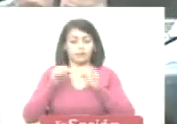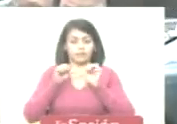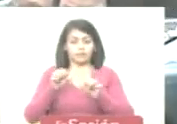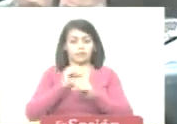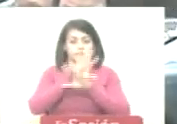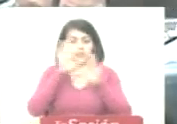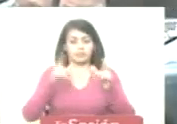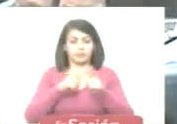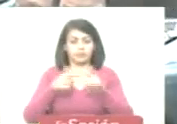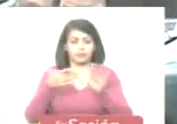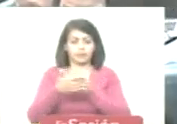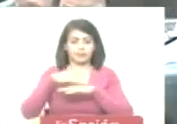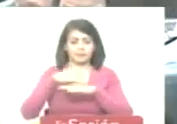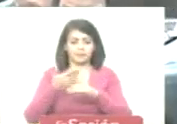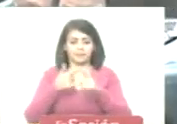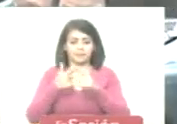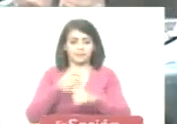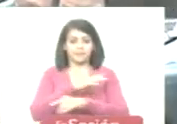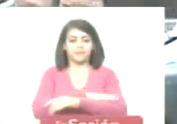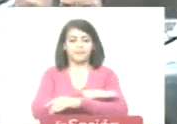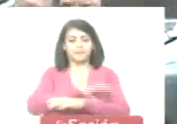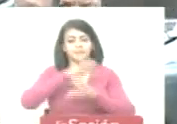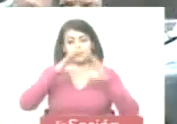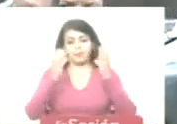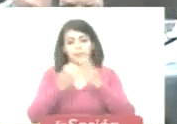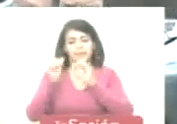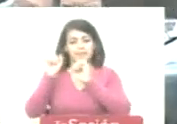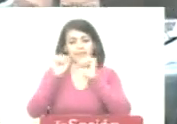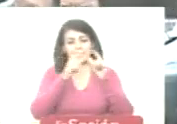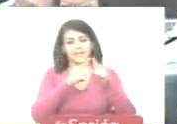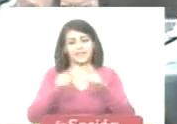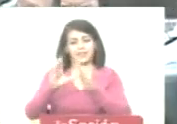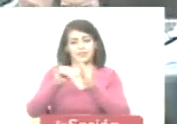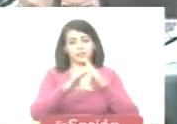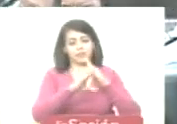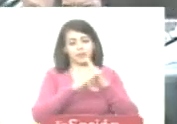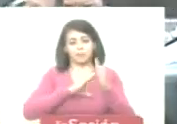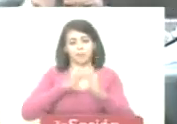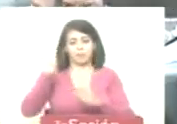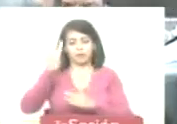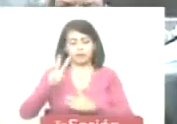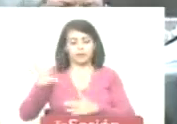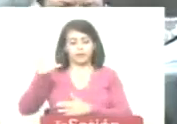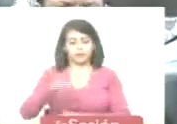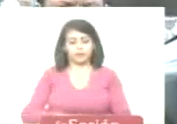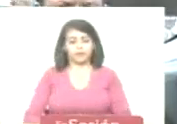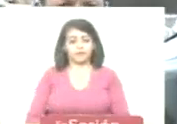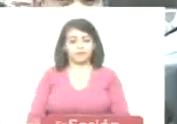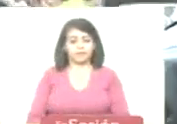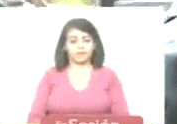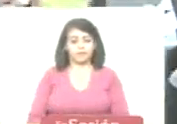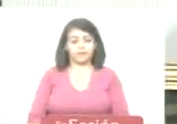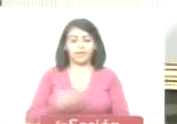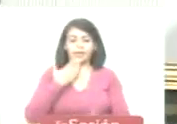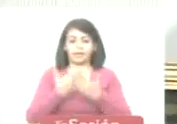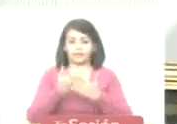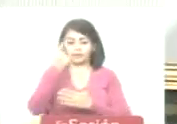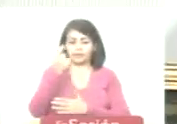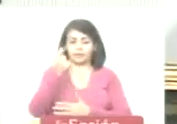clara nuestra posición frente al país, frente al mundo, de rechazo a este robo contra los bienes de la República. Gracias,